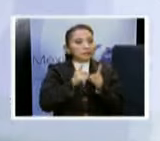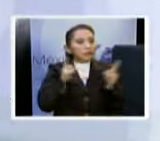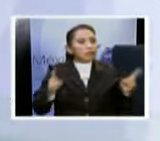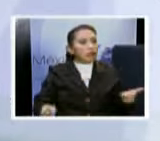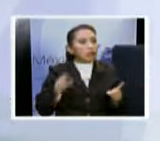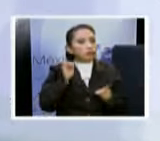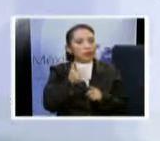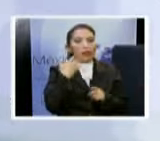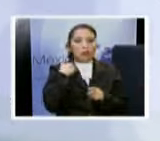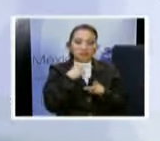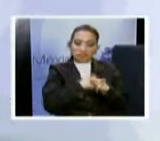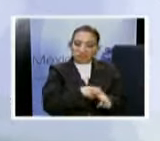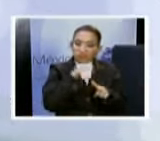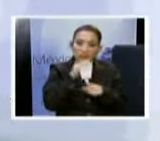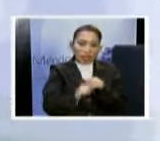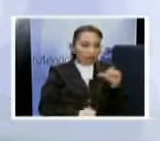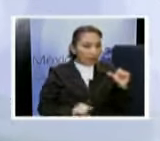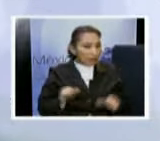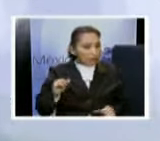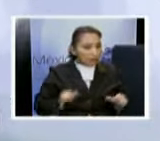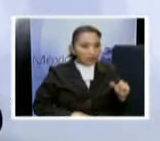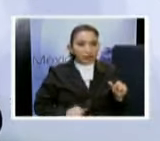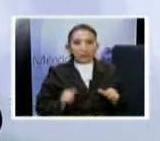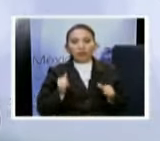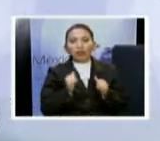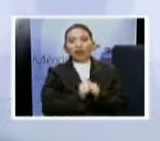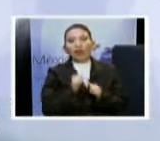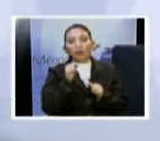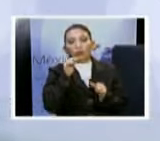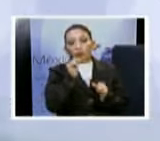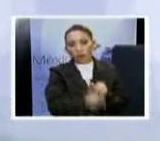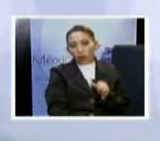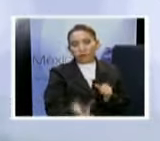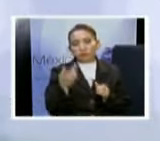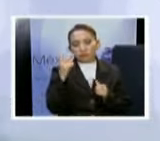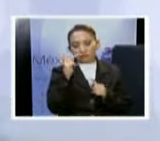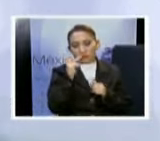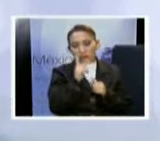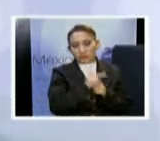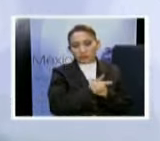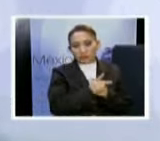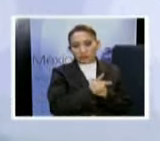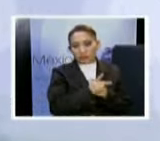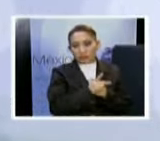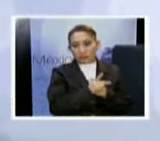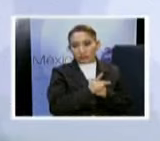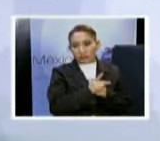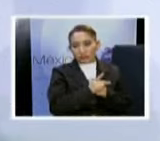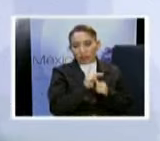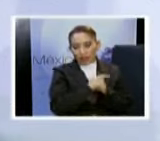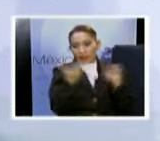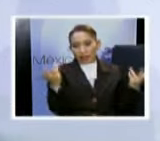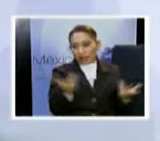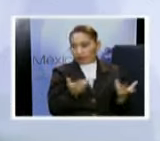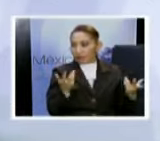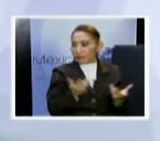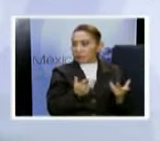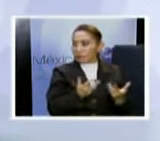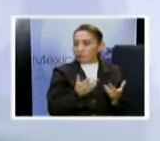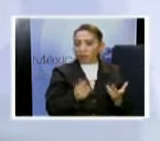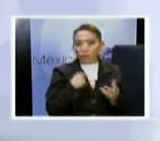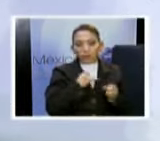una inagotable actividad a través del país y llevando